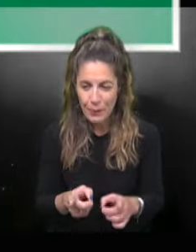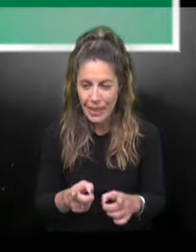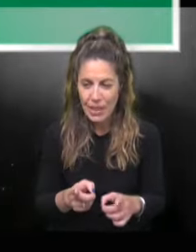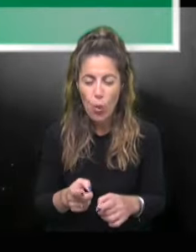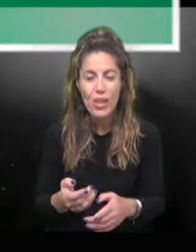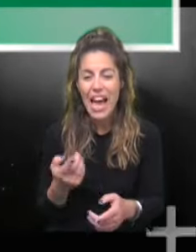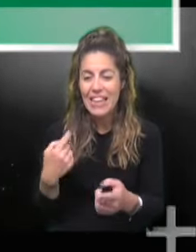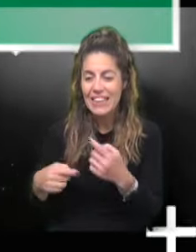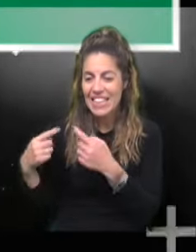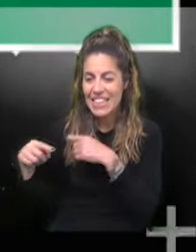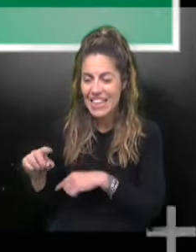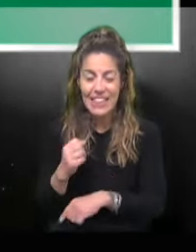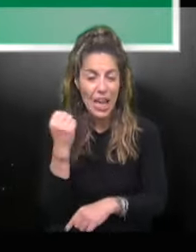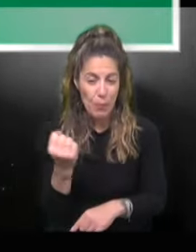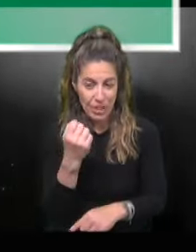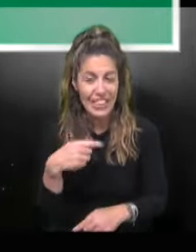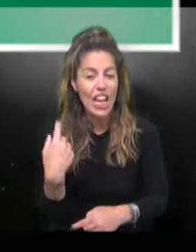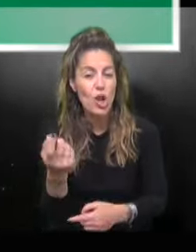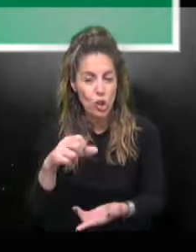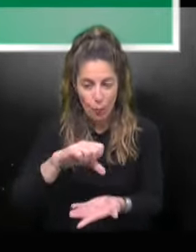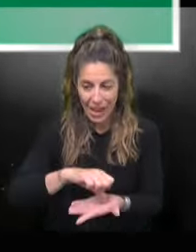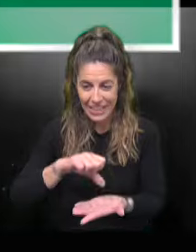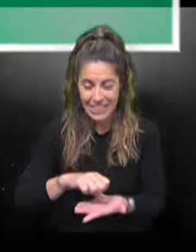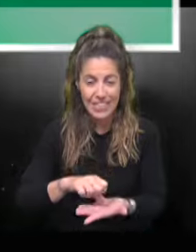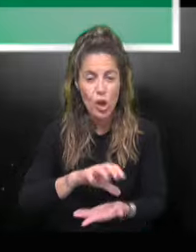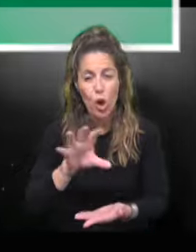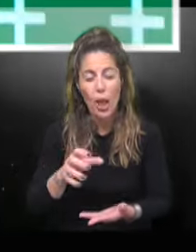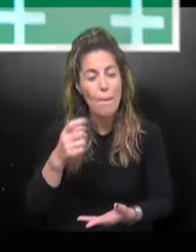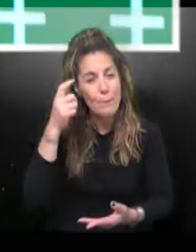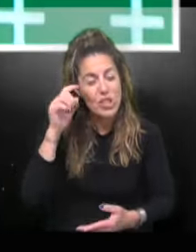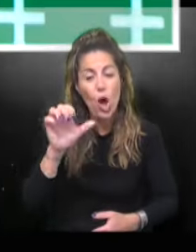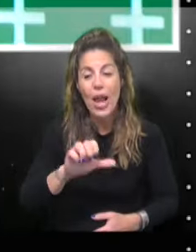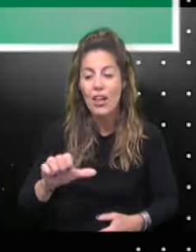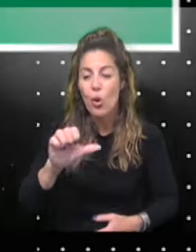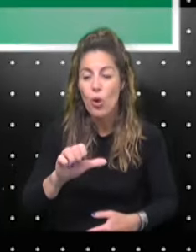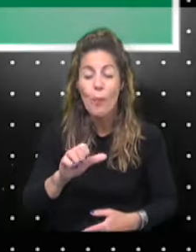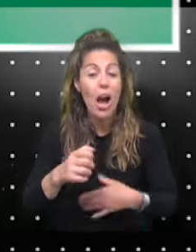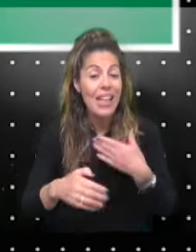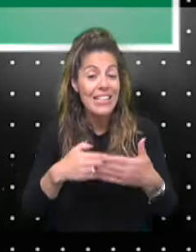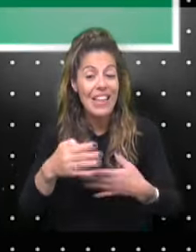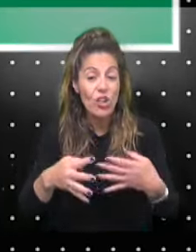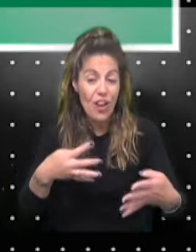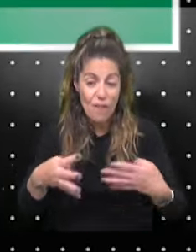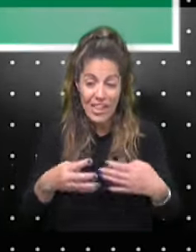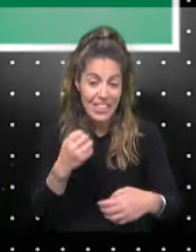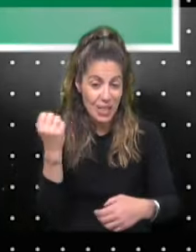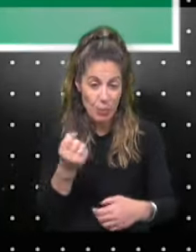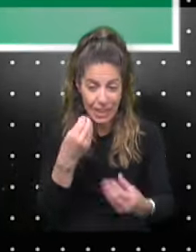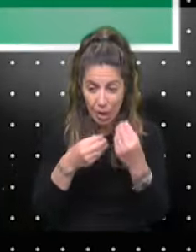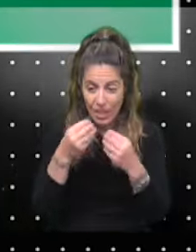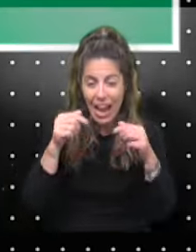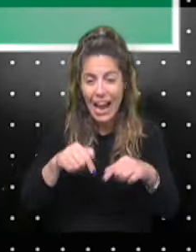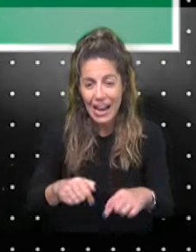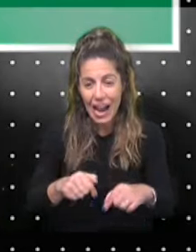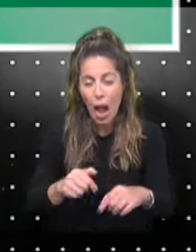antecedente importante en otros países también otros continentes no pienso en Europa donde se desarrollan ferias muy importantes de alimentación acá Tal vez están un